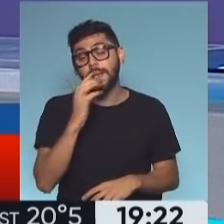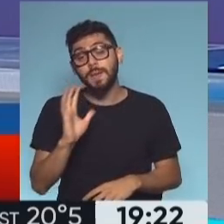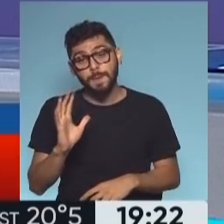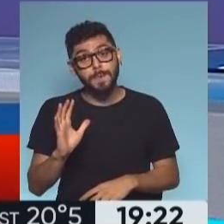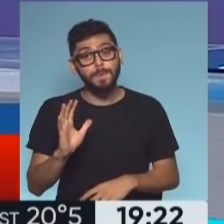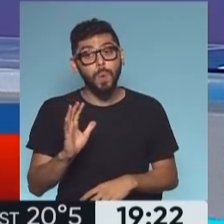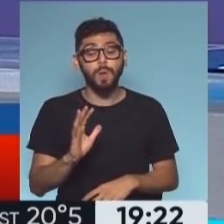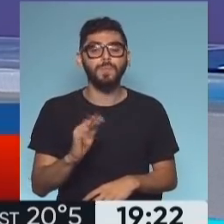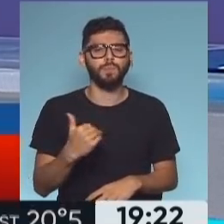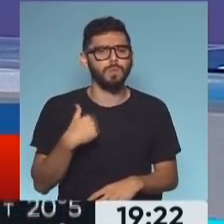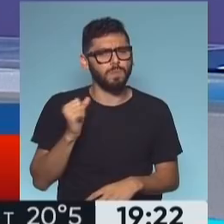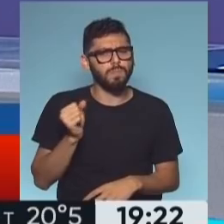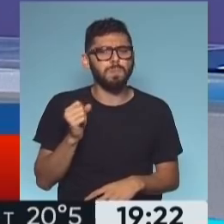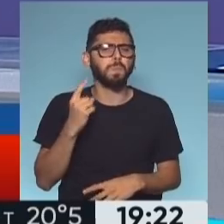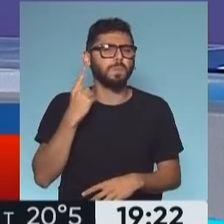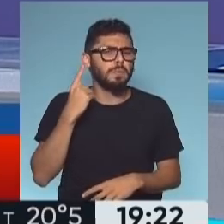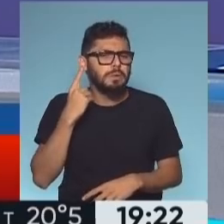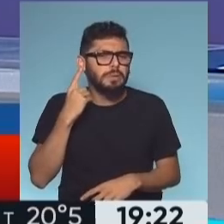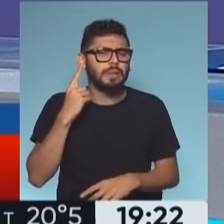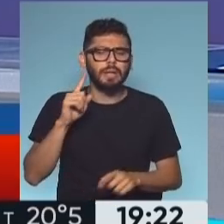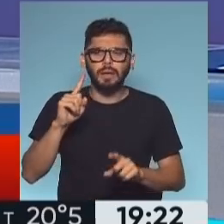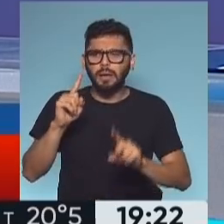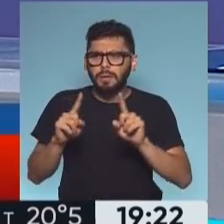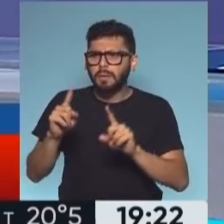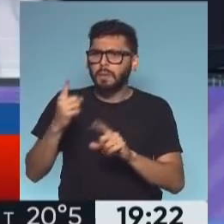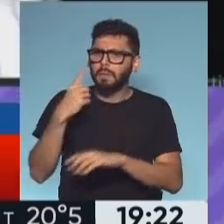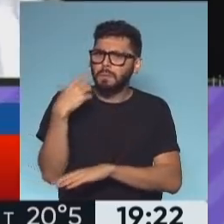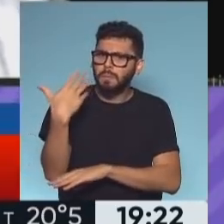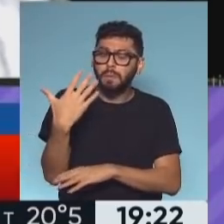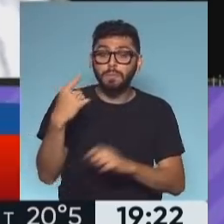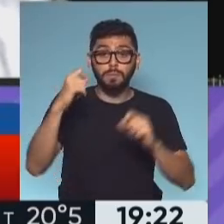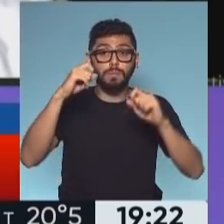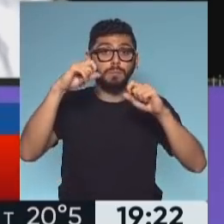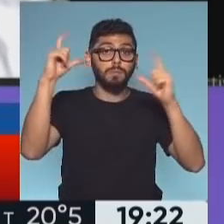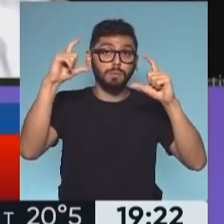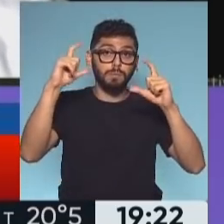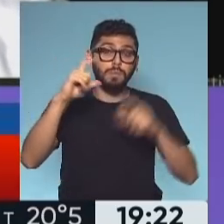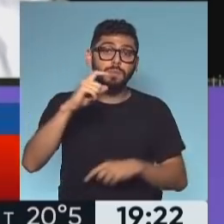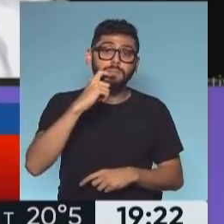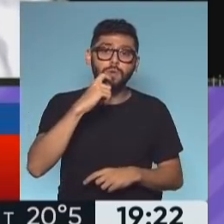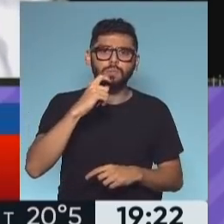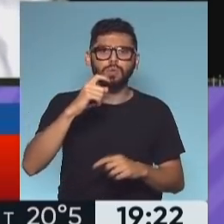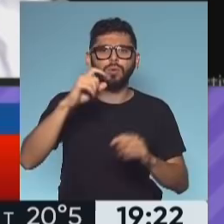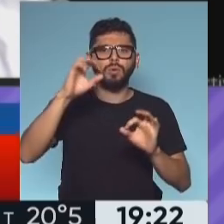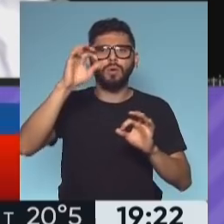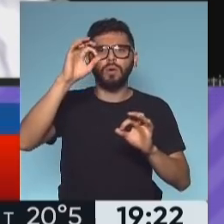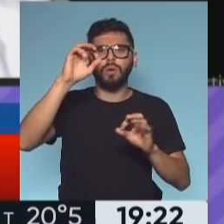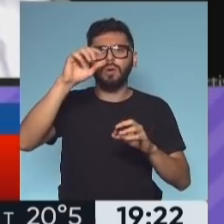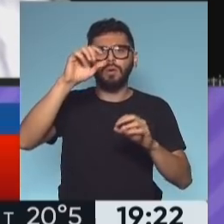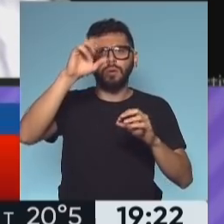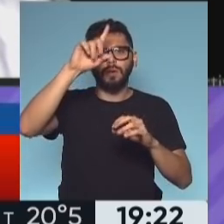La verdad, yo he escuchado algunas declaraciones que me sorprenden. Por ejemplo, hablar de porcentaje de ocupación